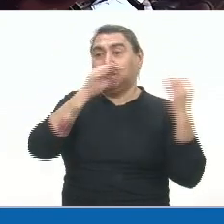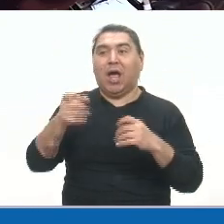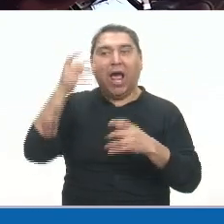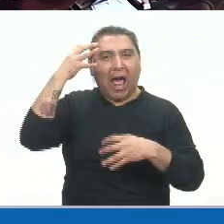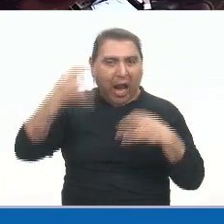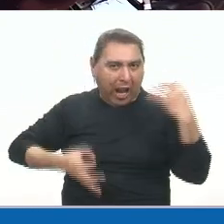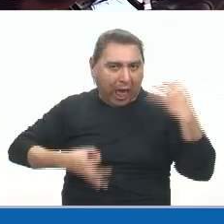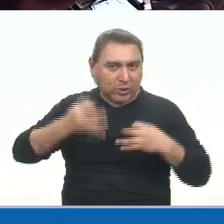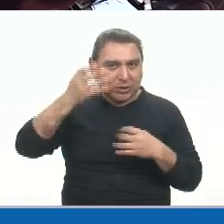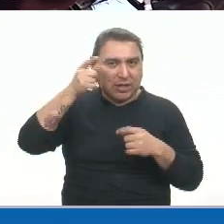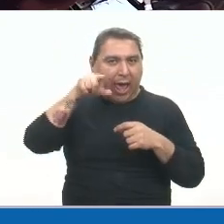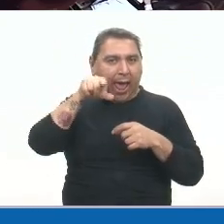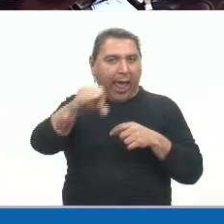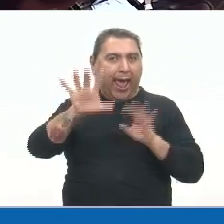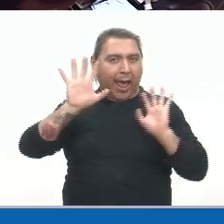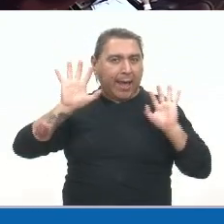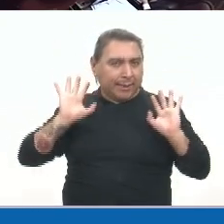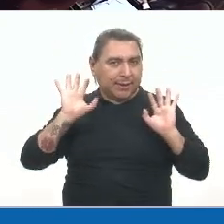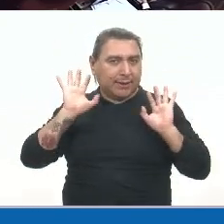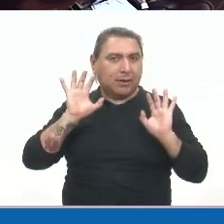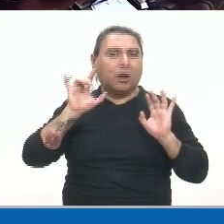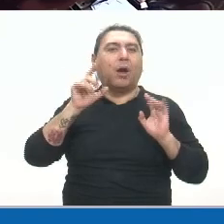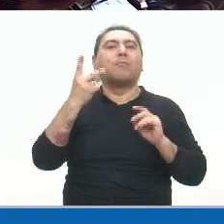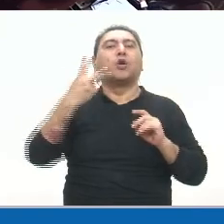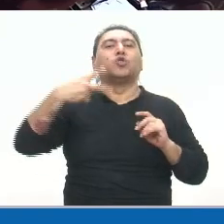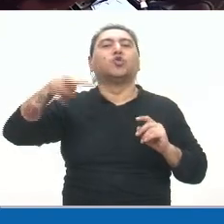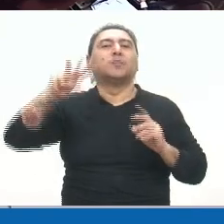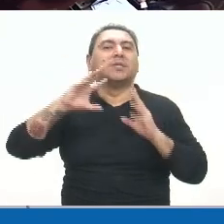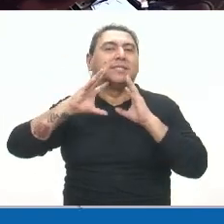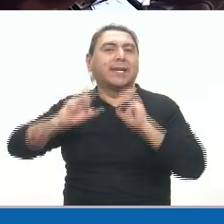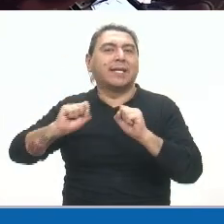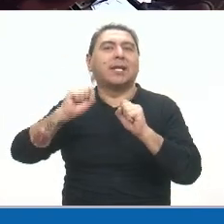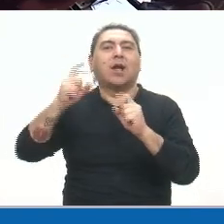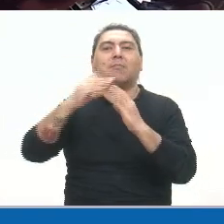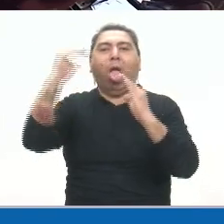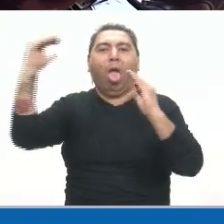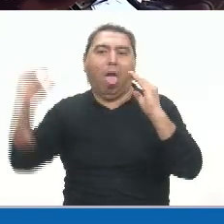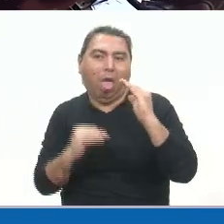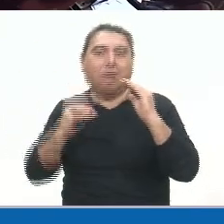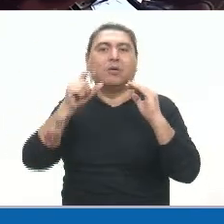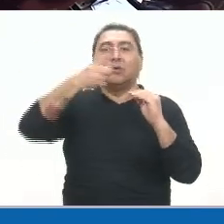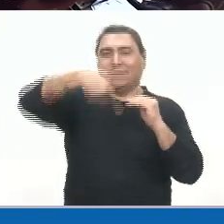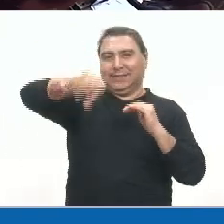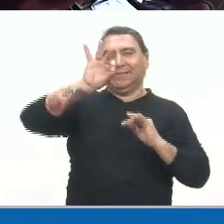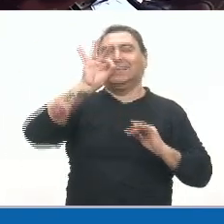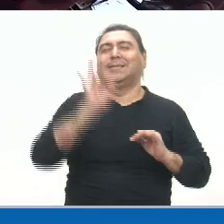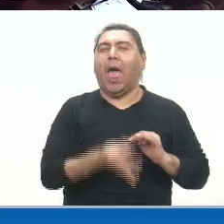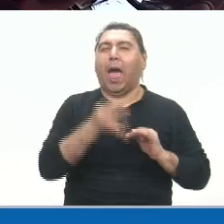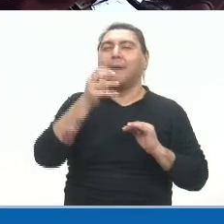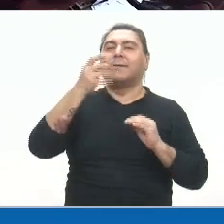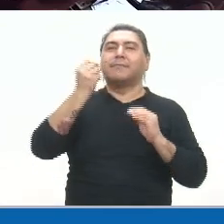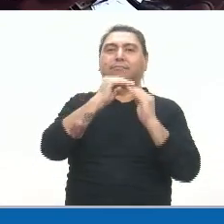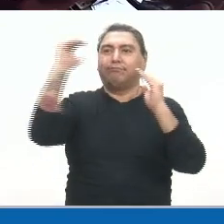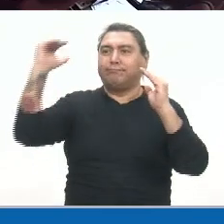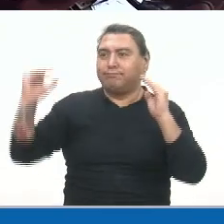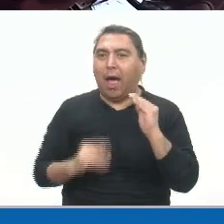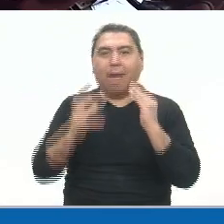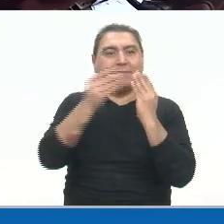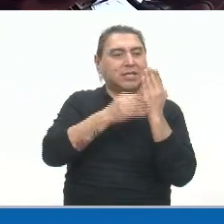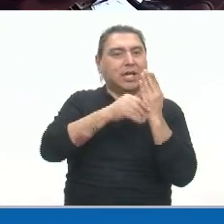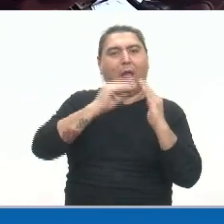ahí fue a parar como subsecretaría o sea le bajaron de Rango ustedes saben que bajar de Rango un